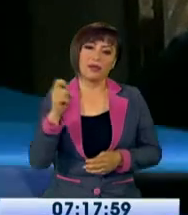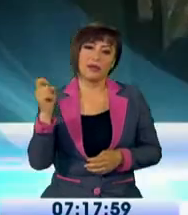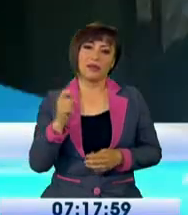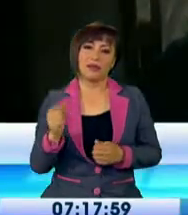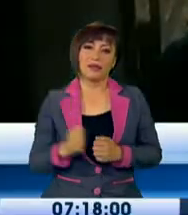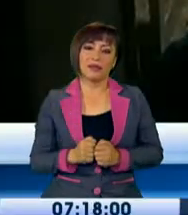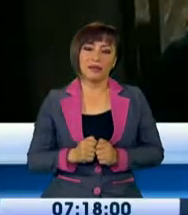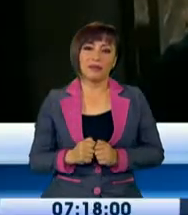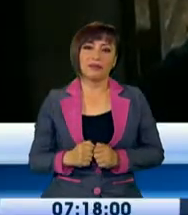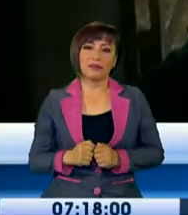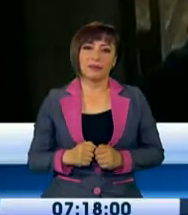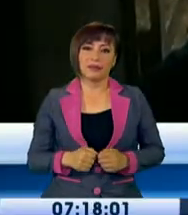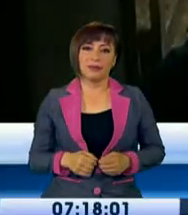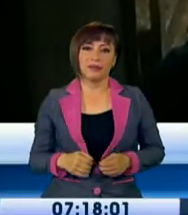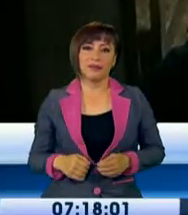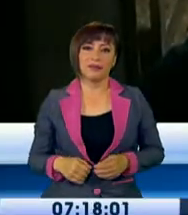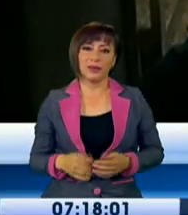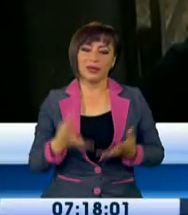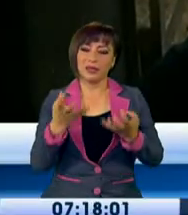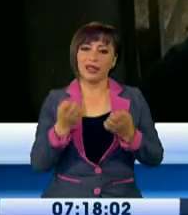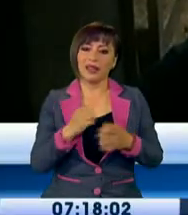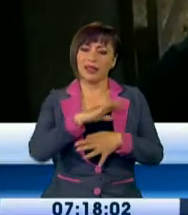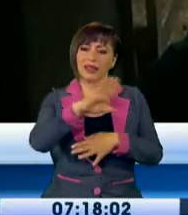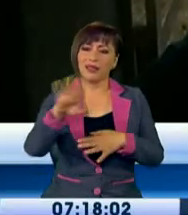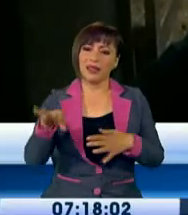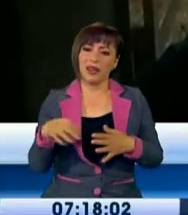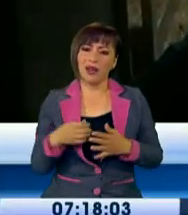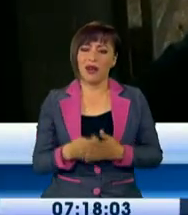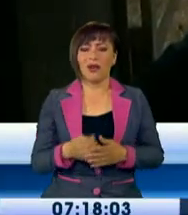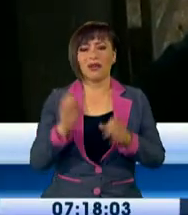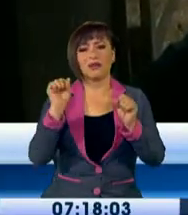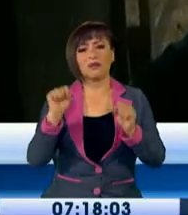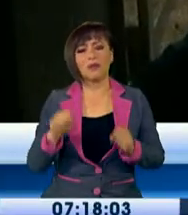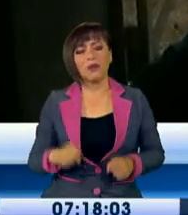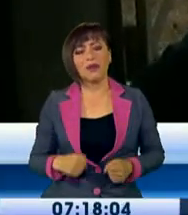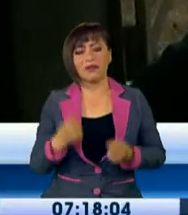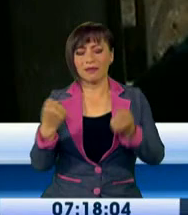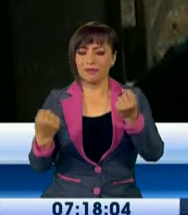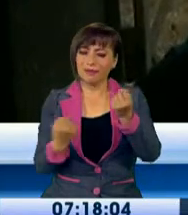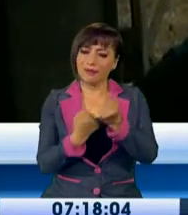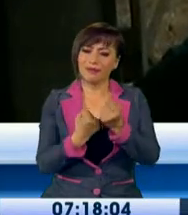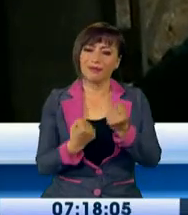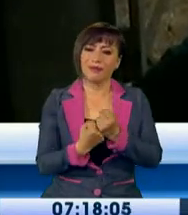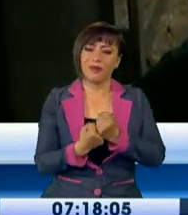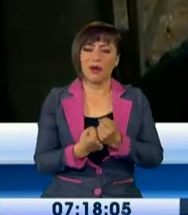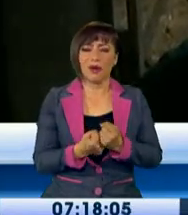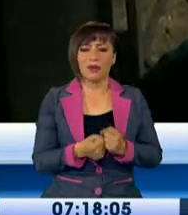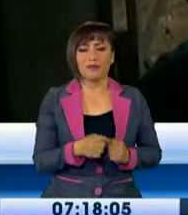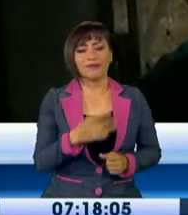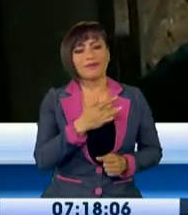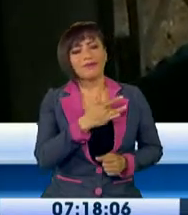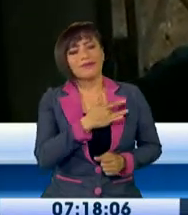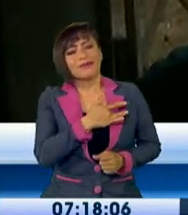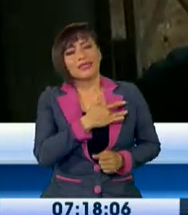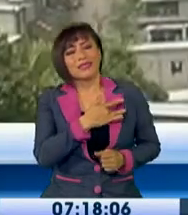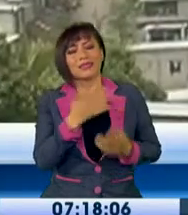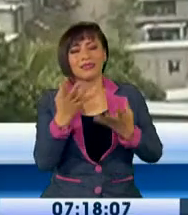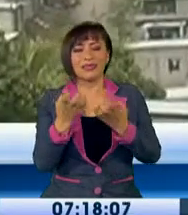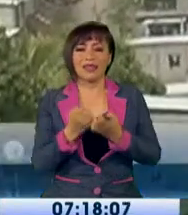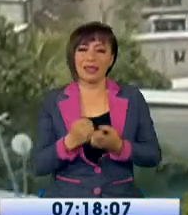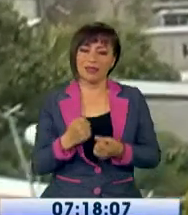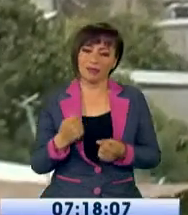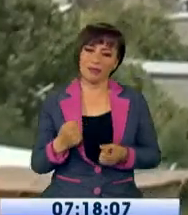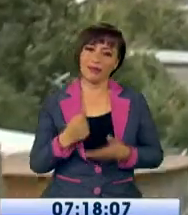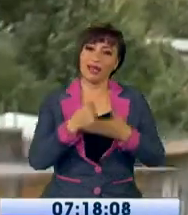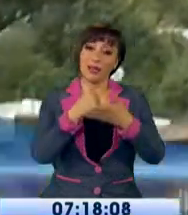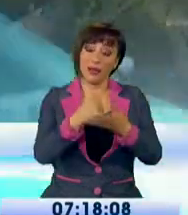para hacerlo ver de cada uno en una especialidad. La persona que sé que son de buenos corazones, que me ayude. Si